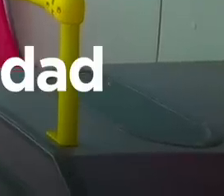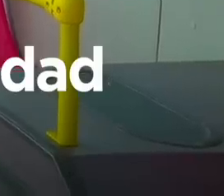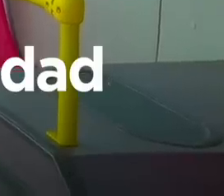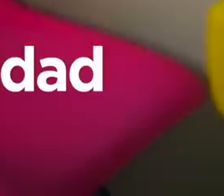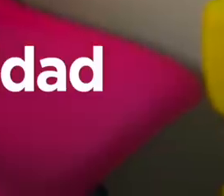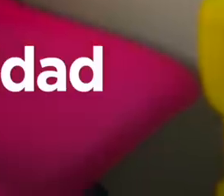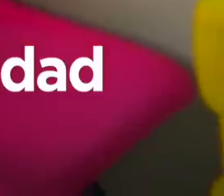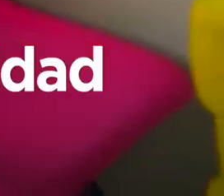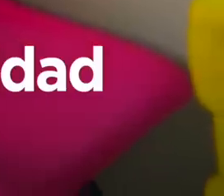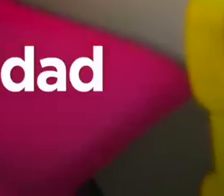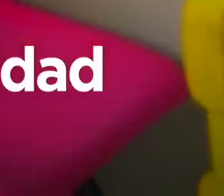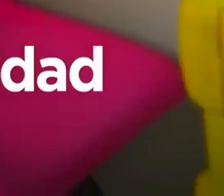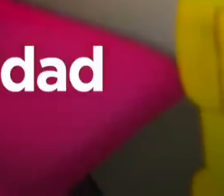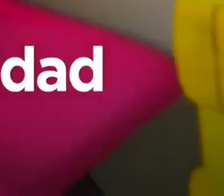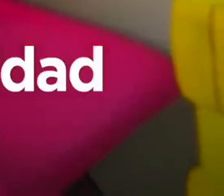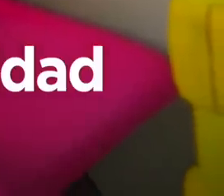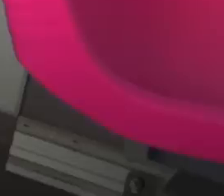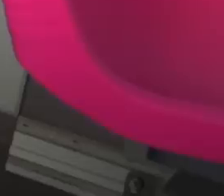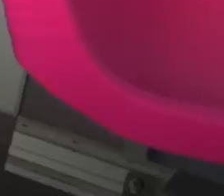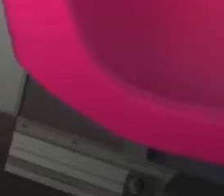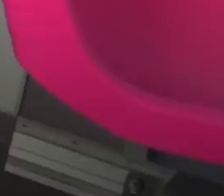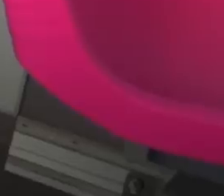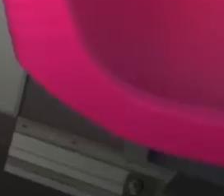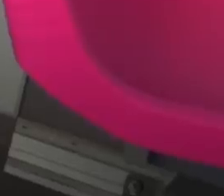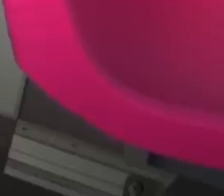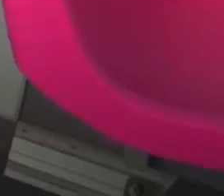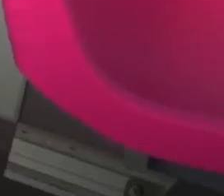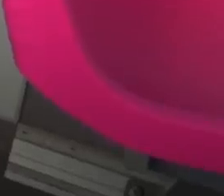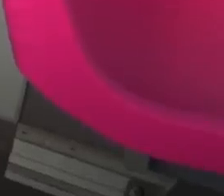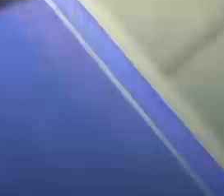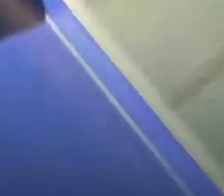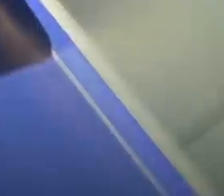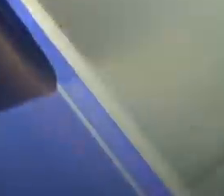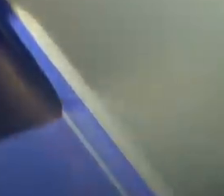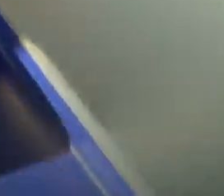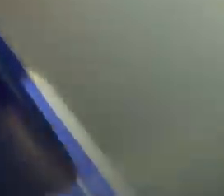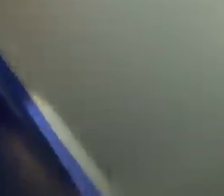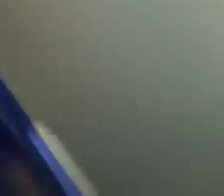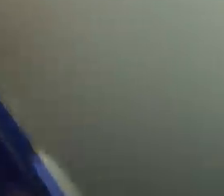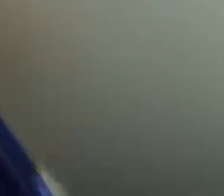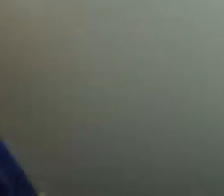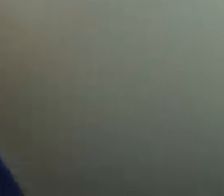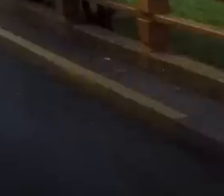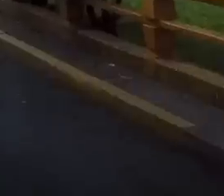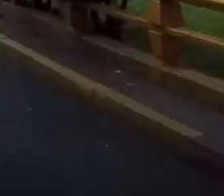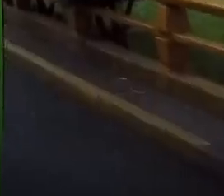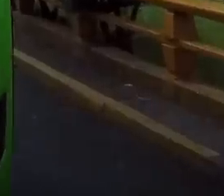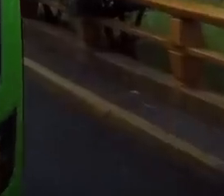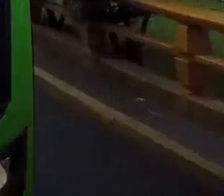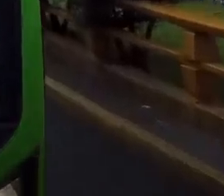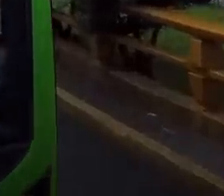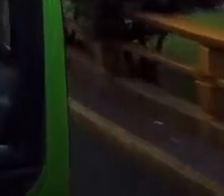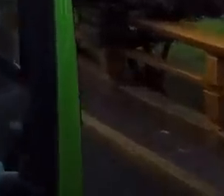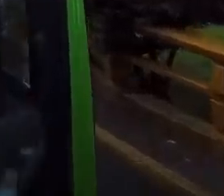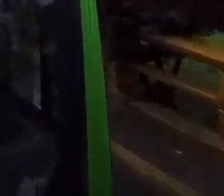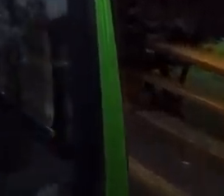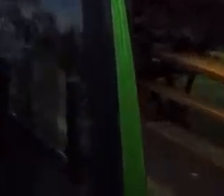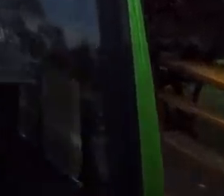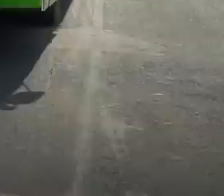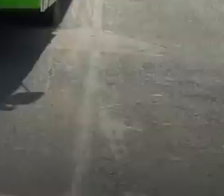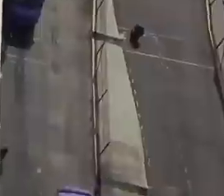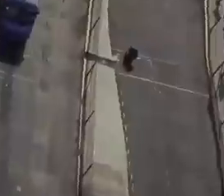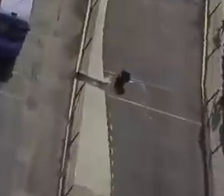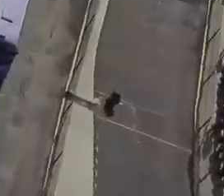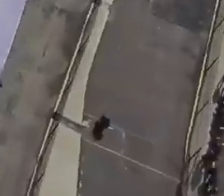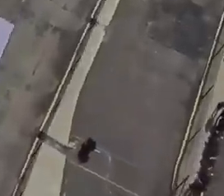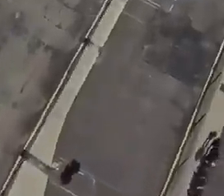dióxido de carbono. Una inversión histórica que realiza la jefa de gobierno de la Ciudad de México con la